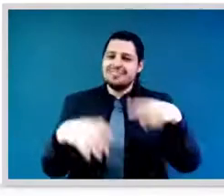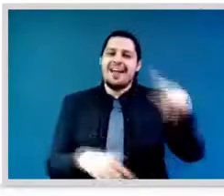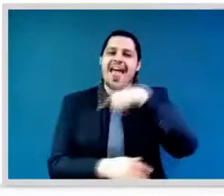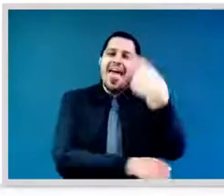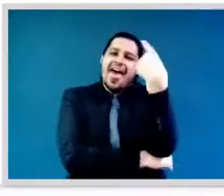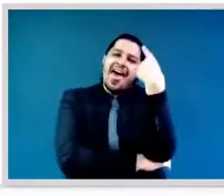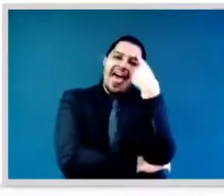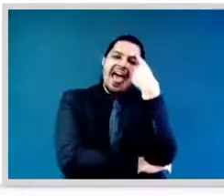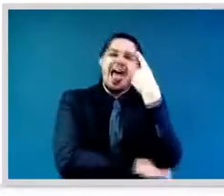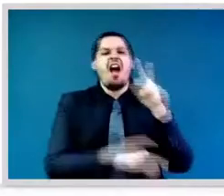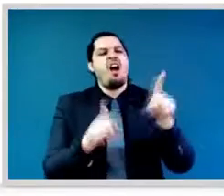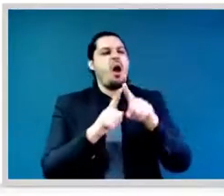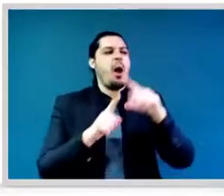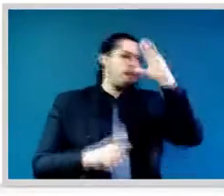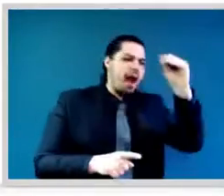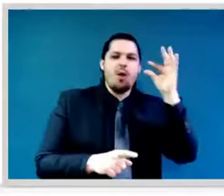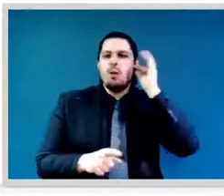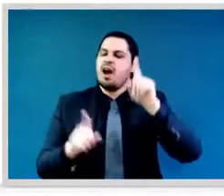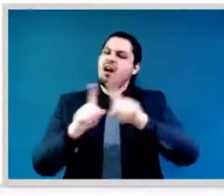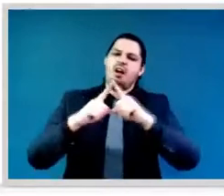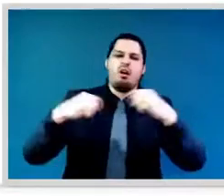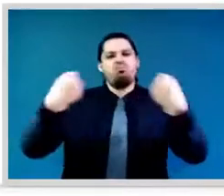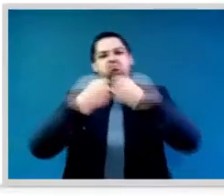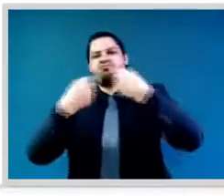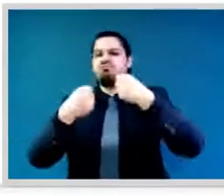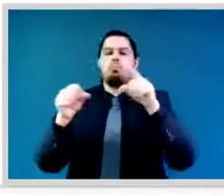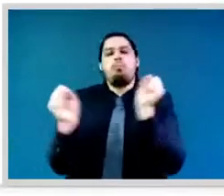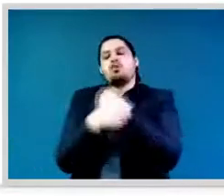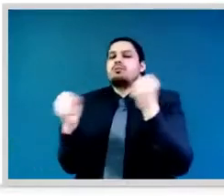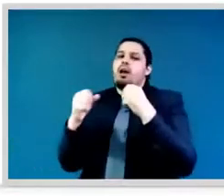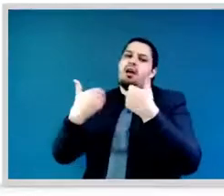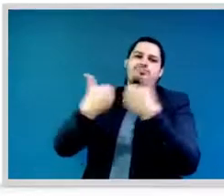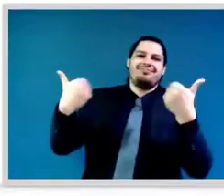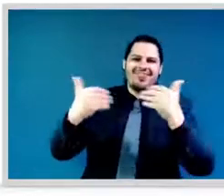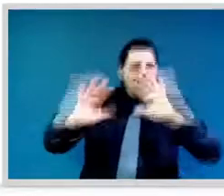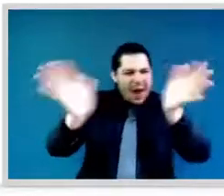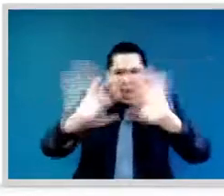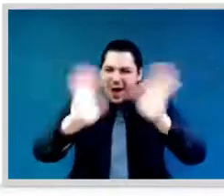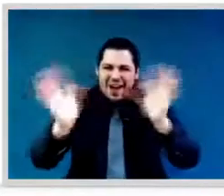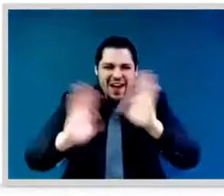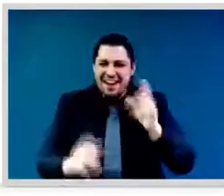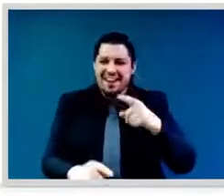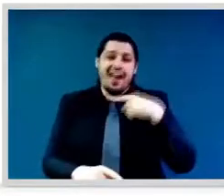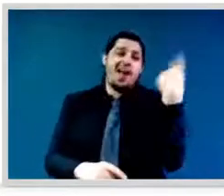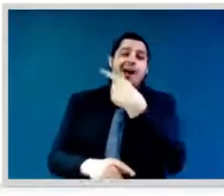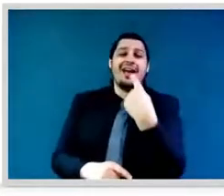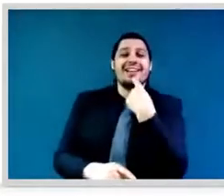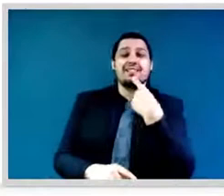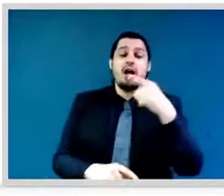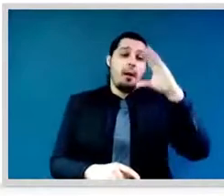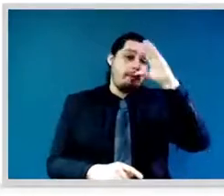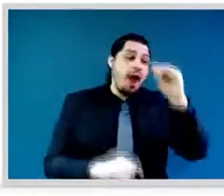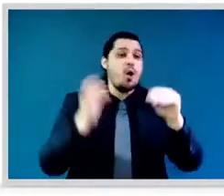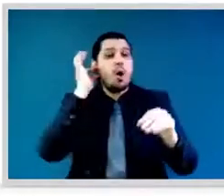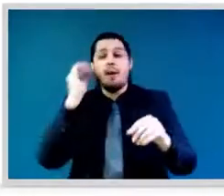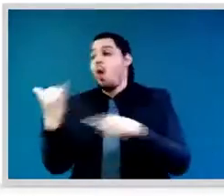poner en el escenario. Esto se trata, y desde ahí